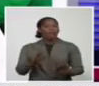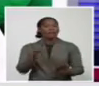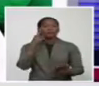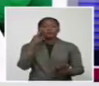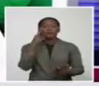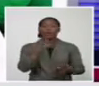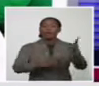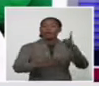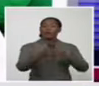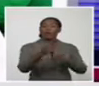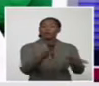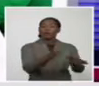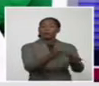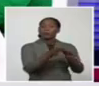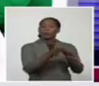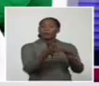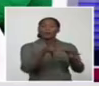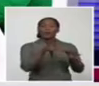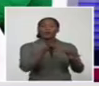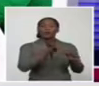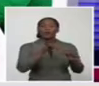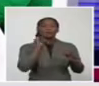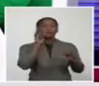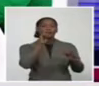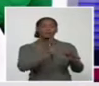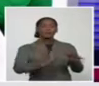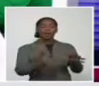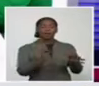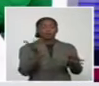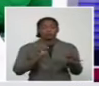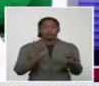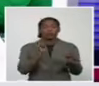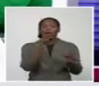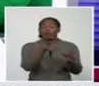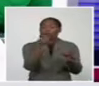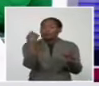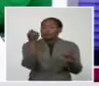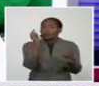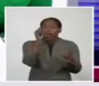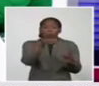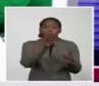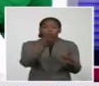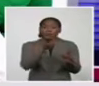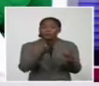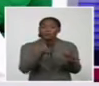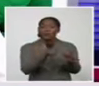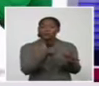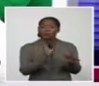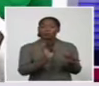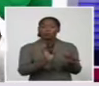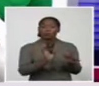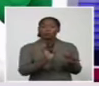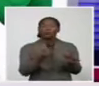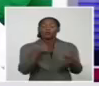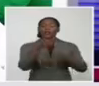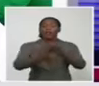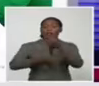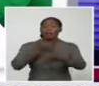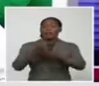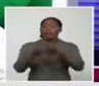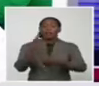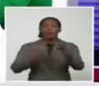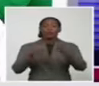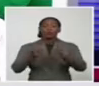menos riesgo. El riesgo es todavía muy elevado en el territorio nacional. En algunos lugares todavía